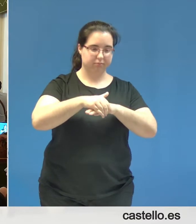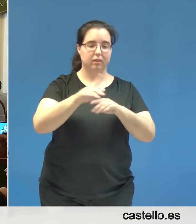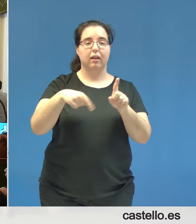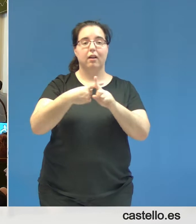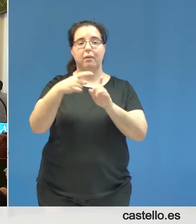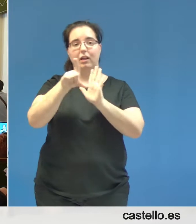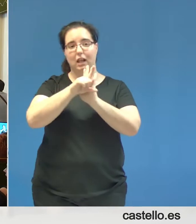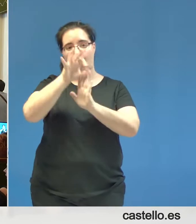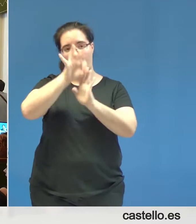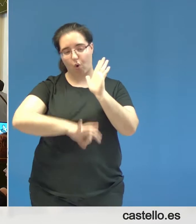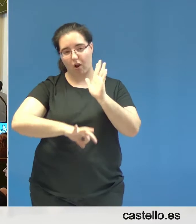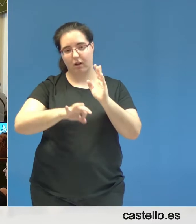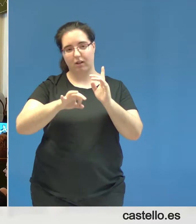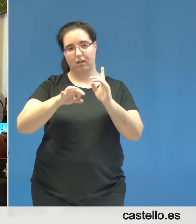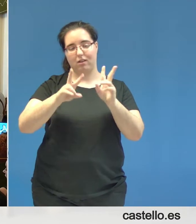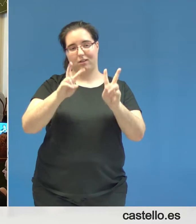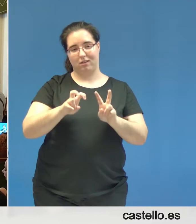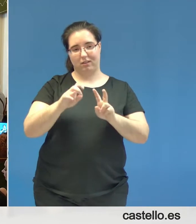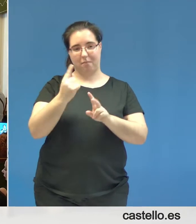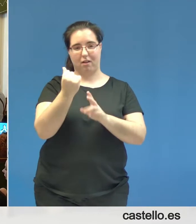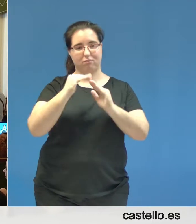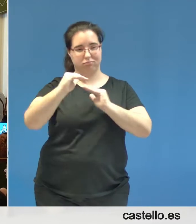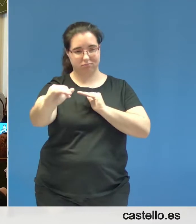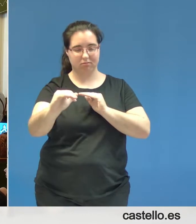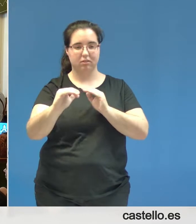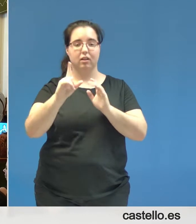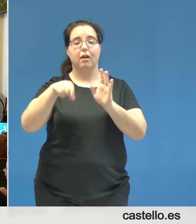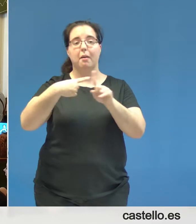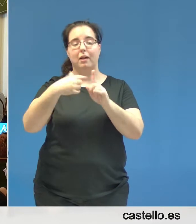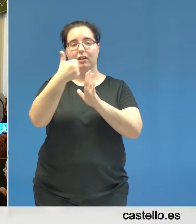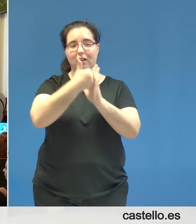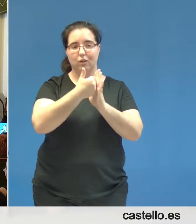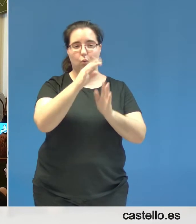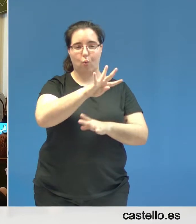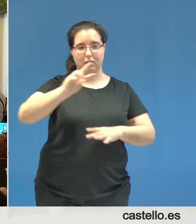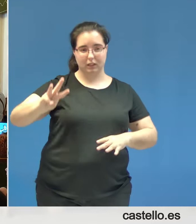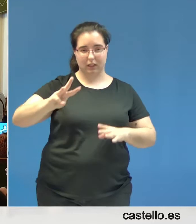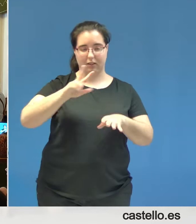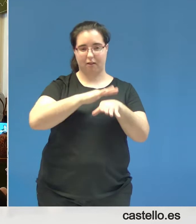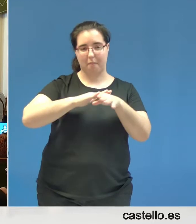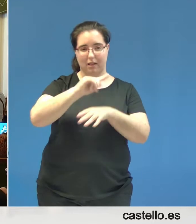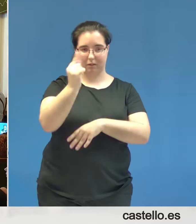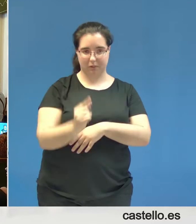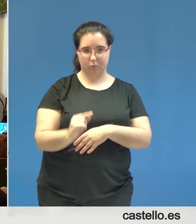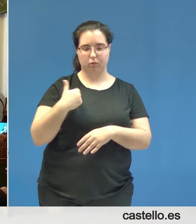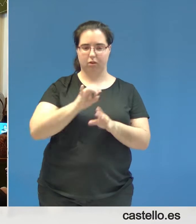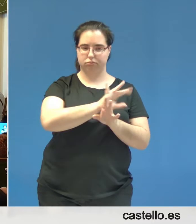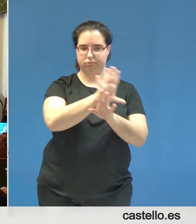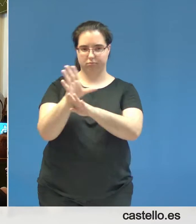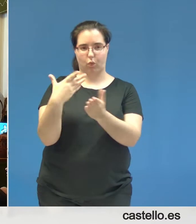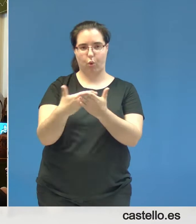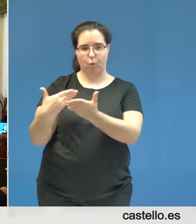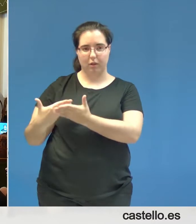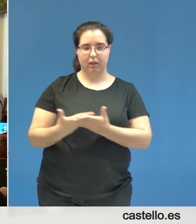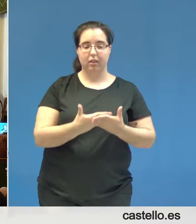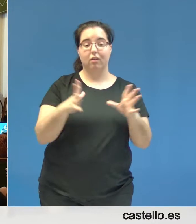de Sostenibilidad Financiera y Estabilidad Presupuestaria y el artículo 43 de la base de ejecución del presupuesto y se ha remitido esta documentación que en resumen tiene